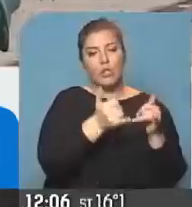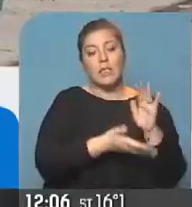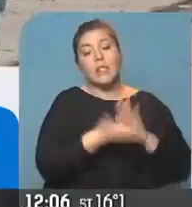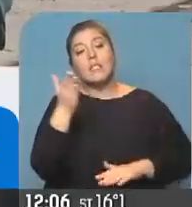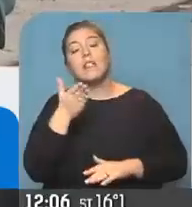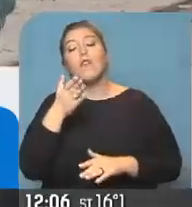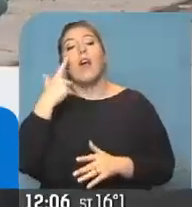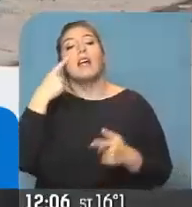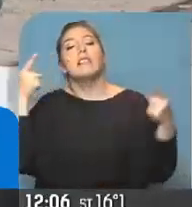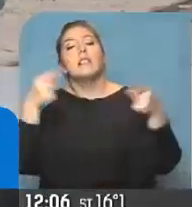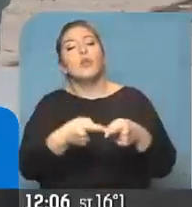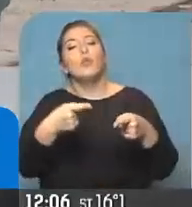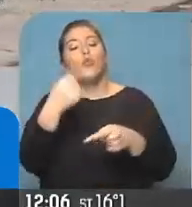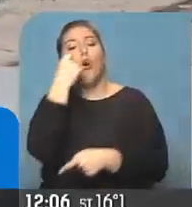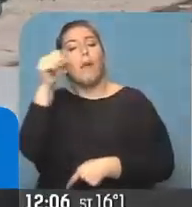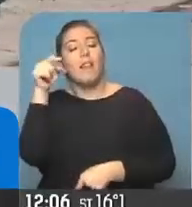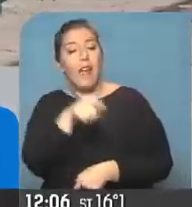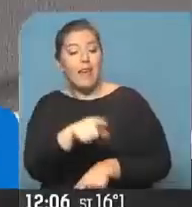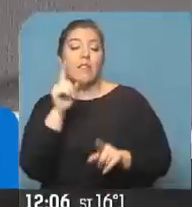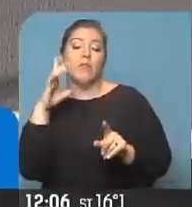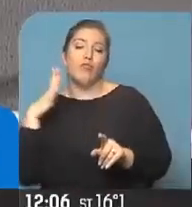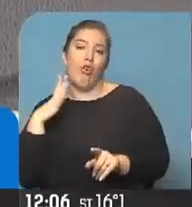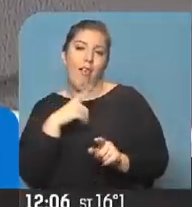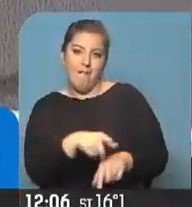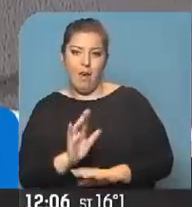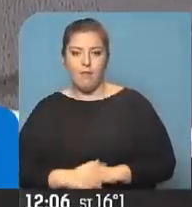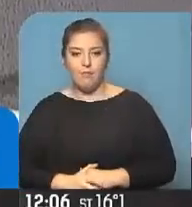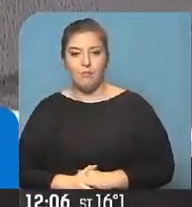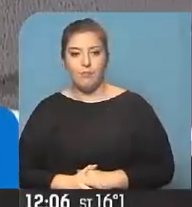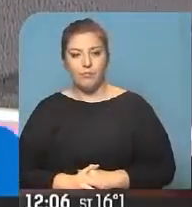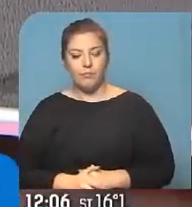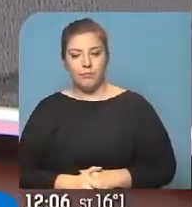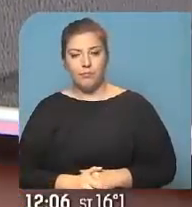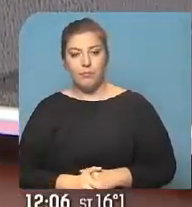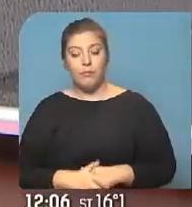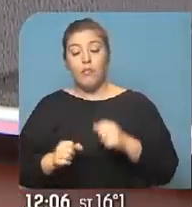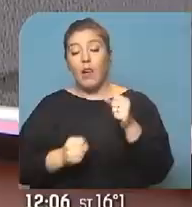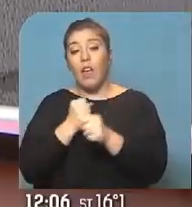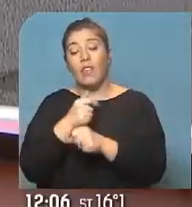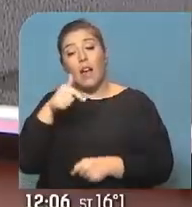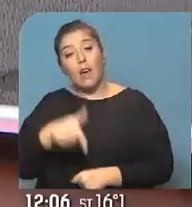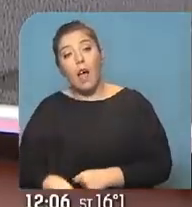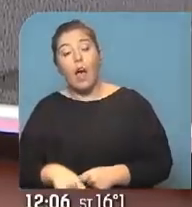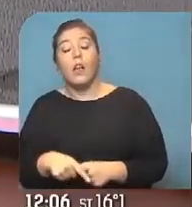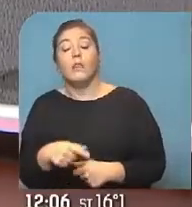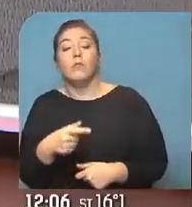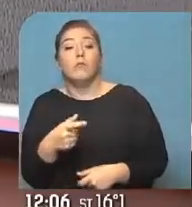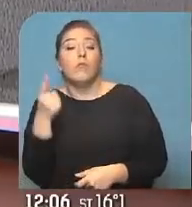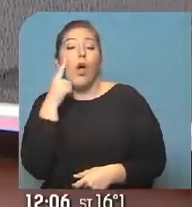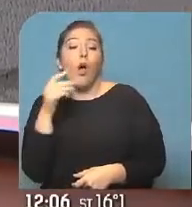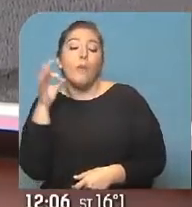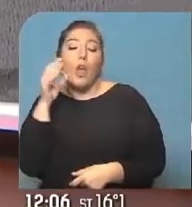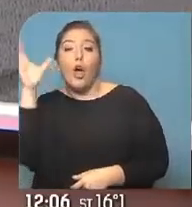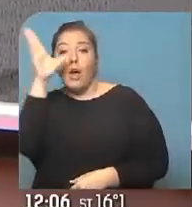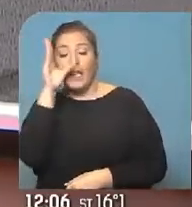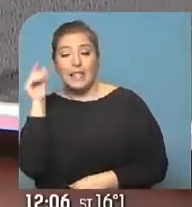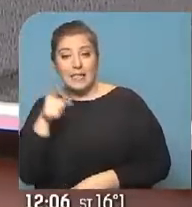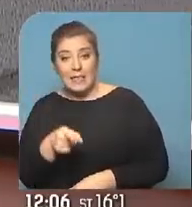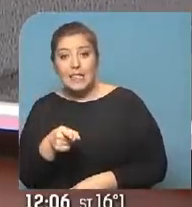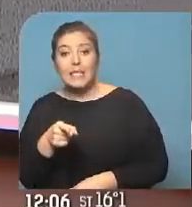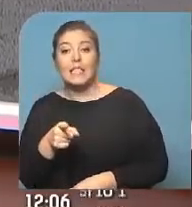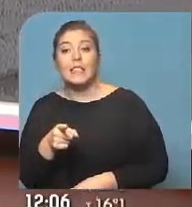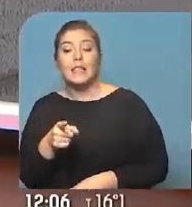Patria, donde se encuentra en este momento. Bien, Silvia, hasta aquí el costado, el punto de vista de Cristina Fernández de Kirchner